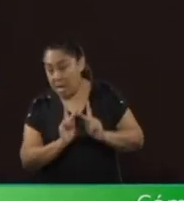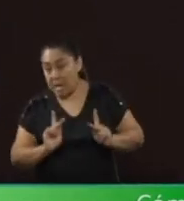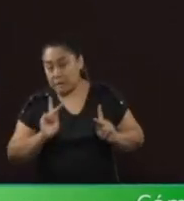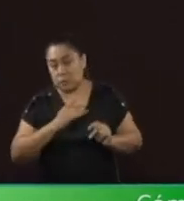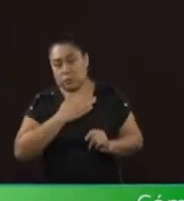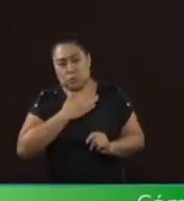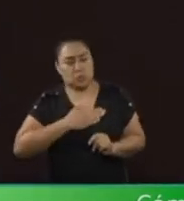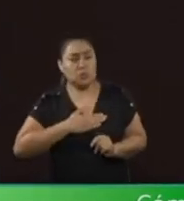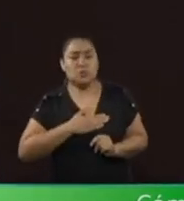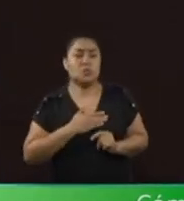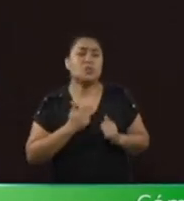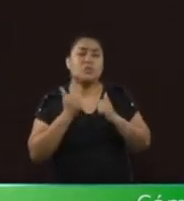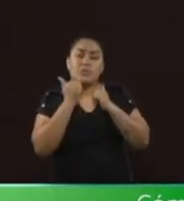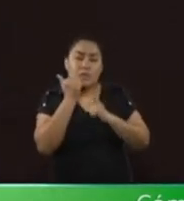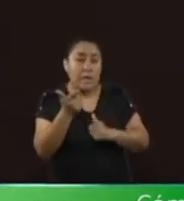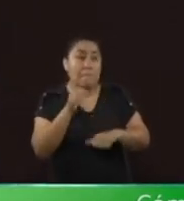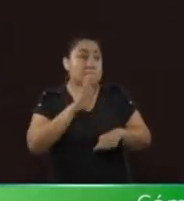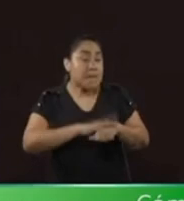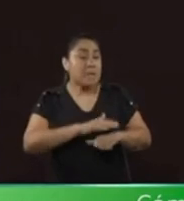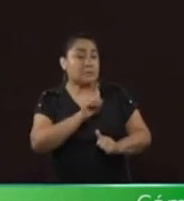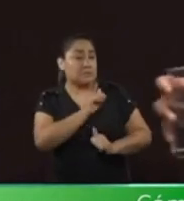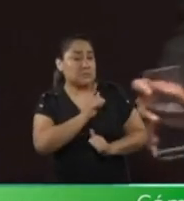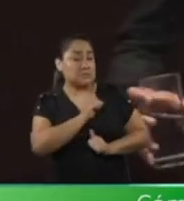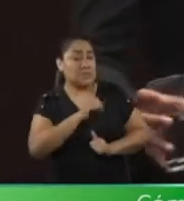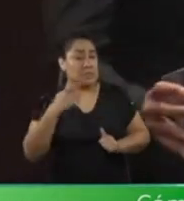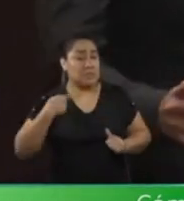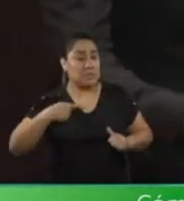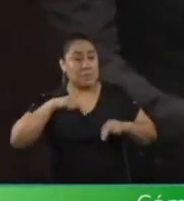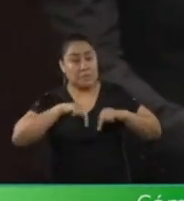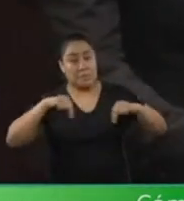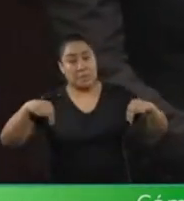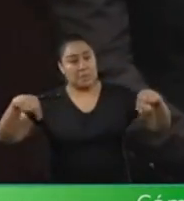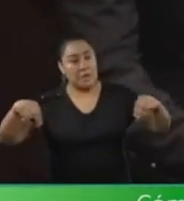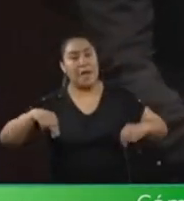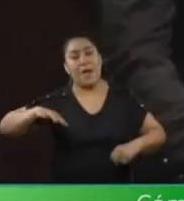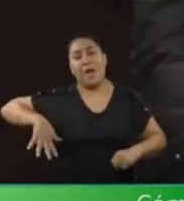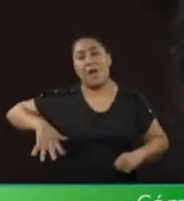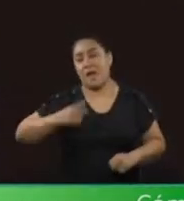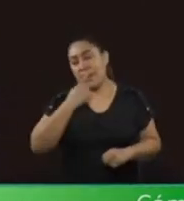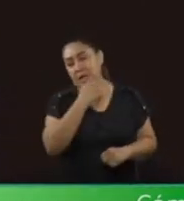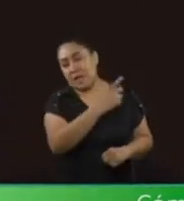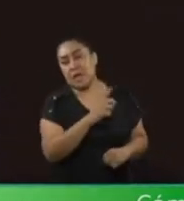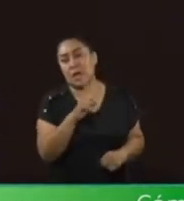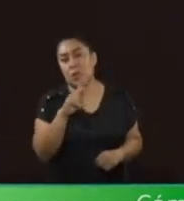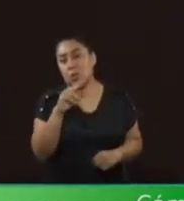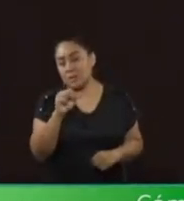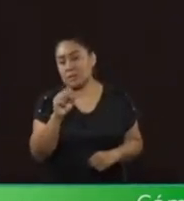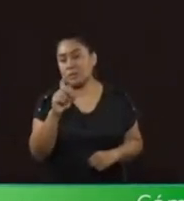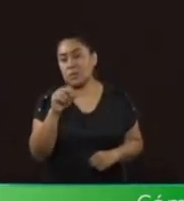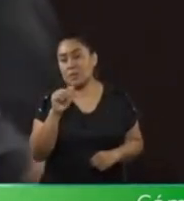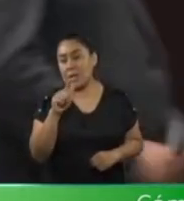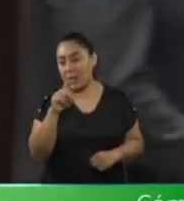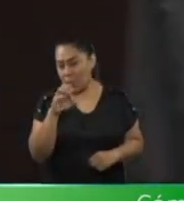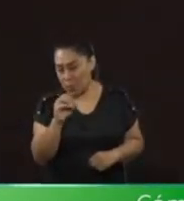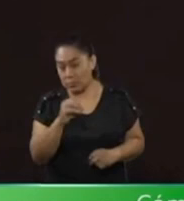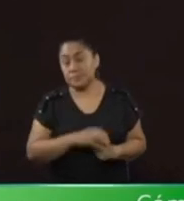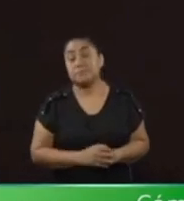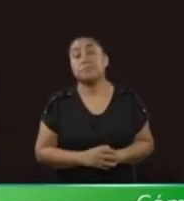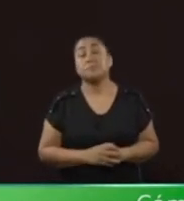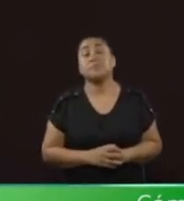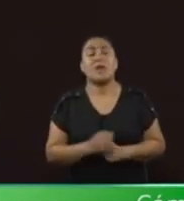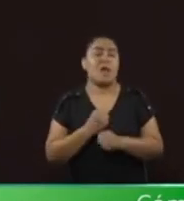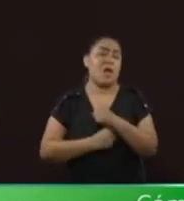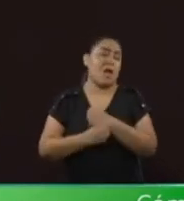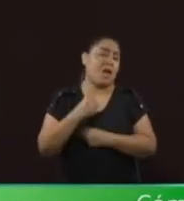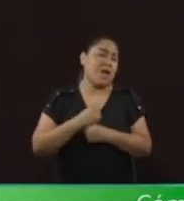quiere militarismo. Ya lo decía Luis Donaldo Colosio Murrieta hace muchos años. México tiene sed